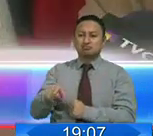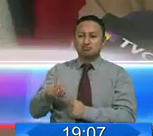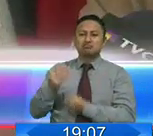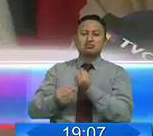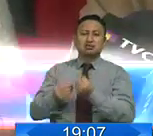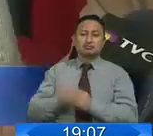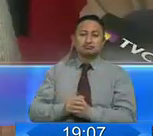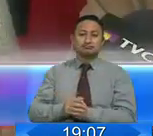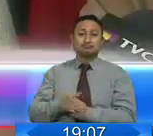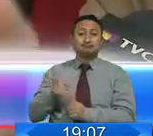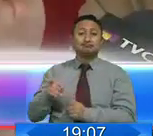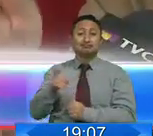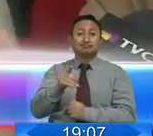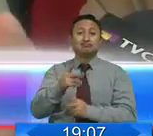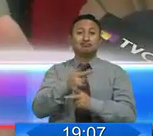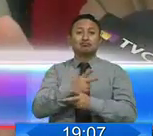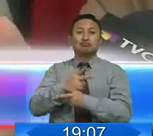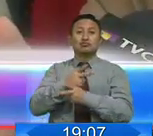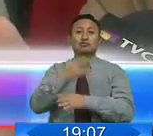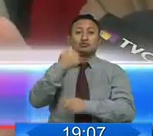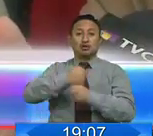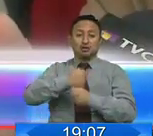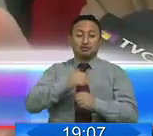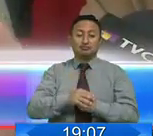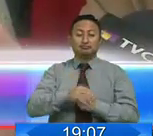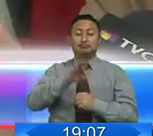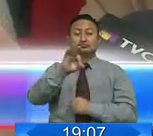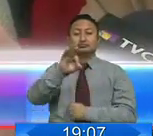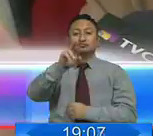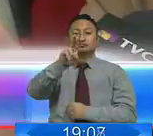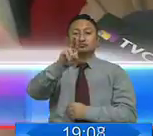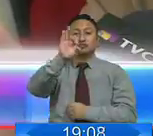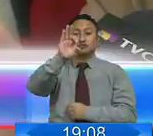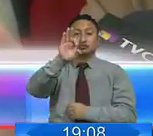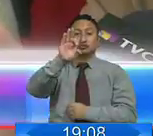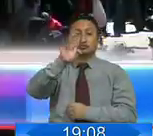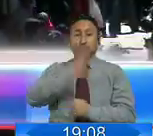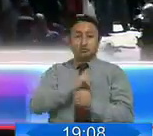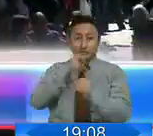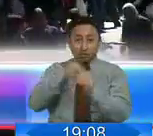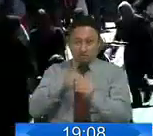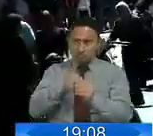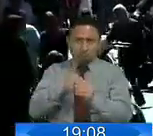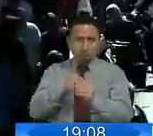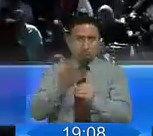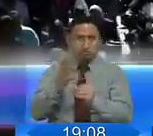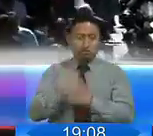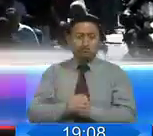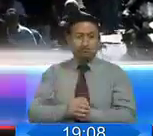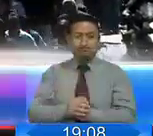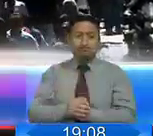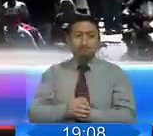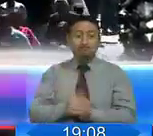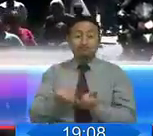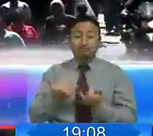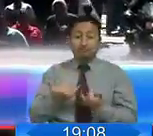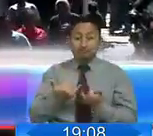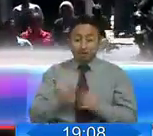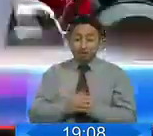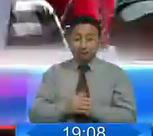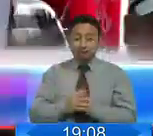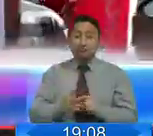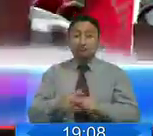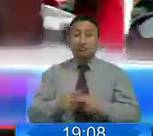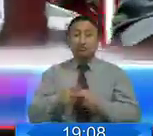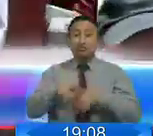consejo del trabajo el frente unitario de trabajadores no es parte en ambos casos ya analizan las fechas para volcarse en las